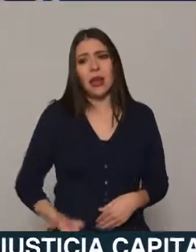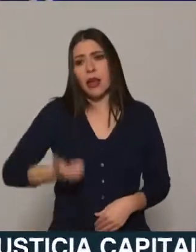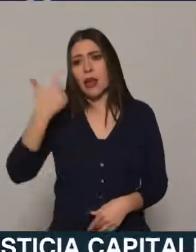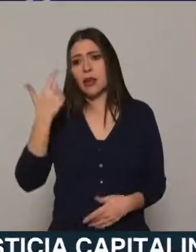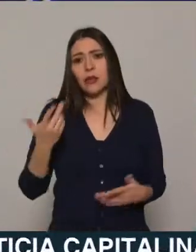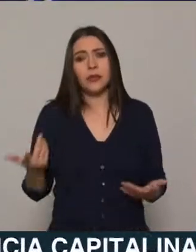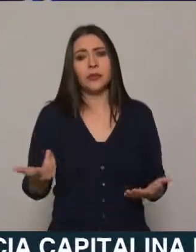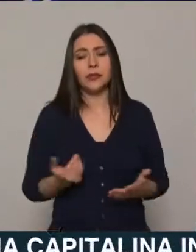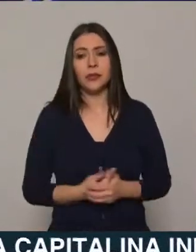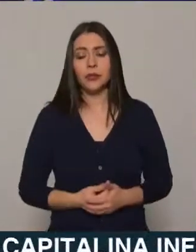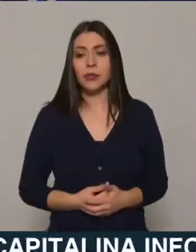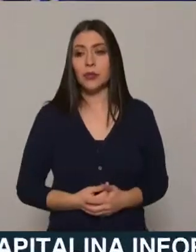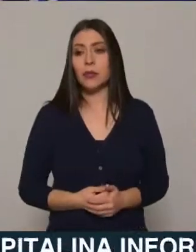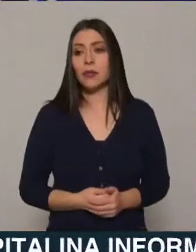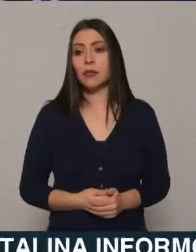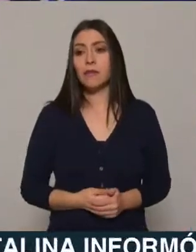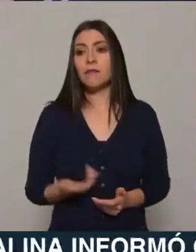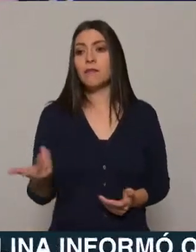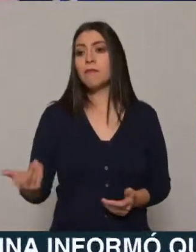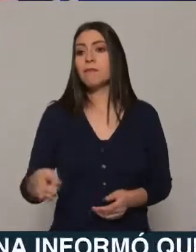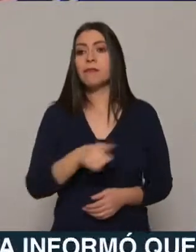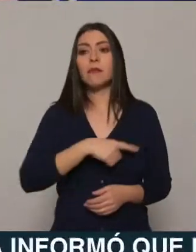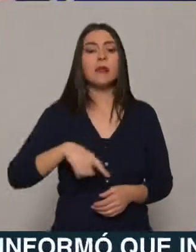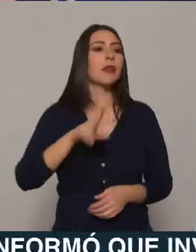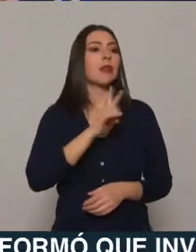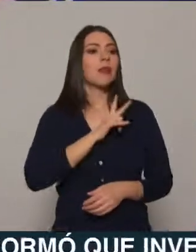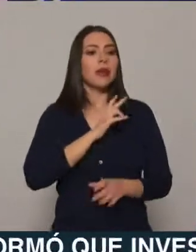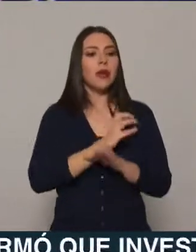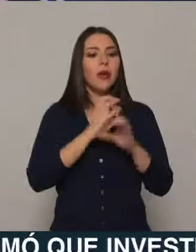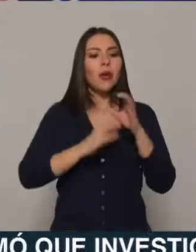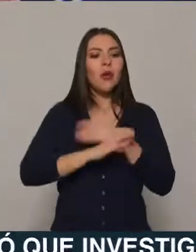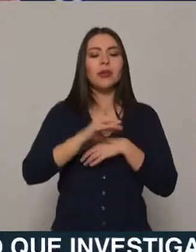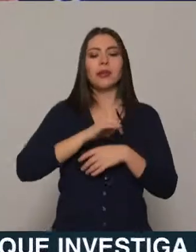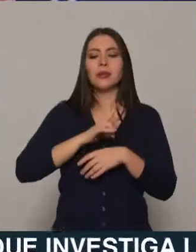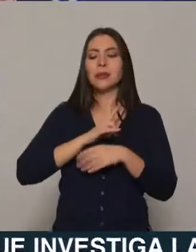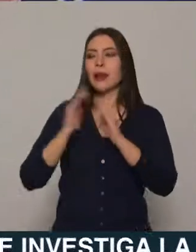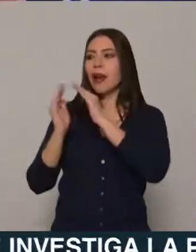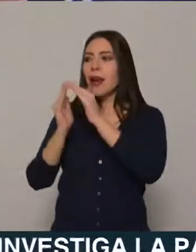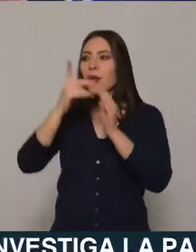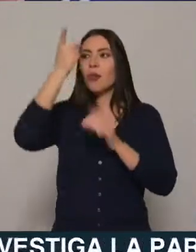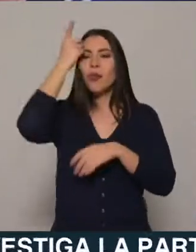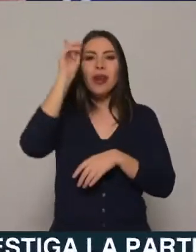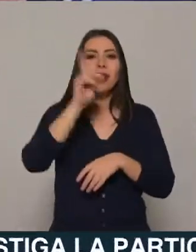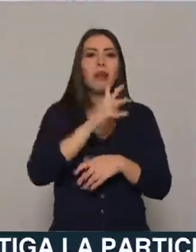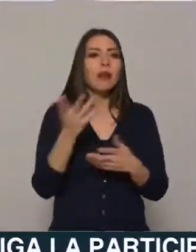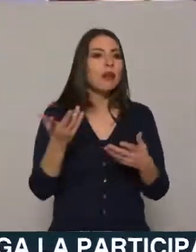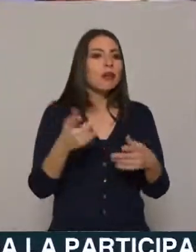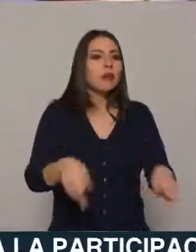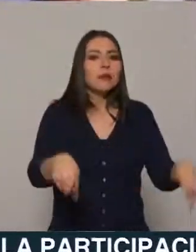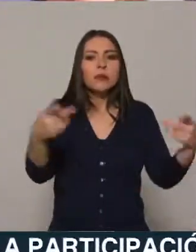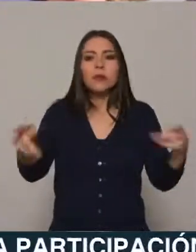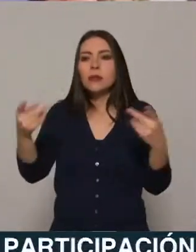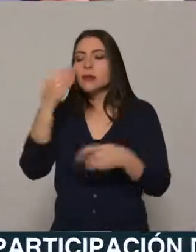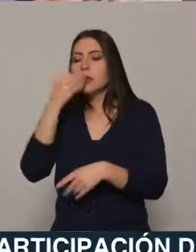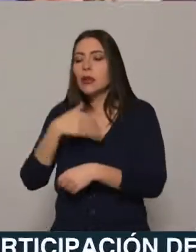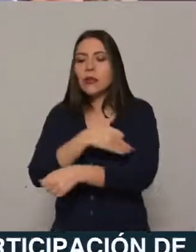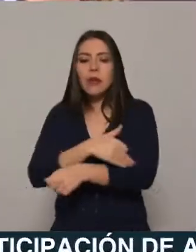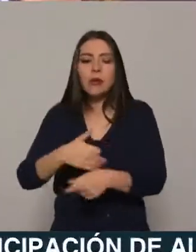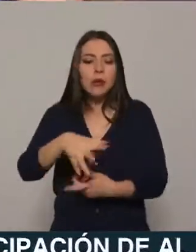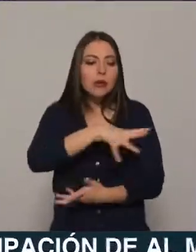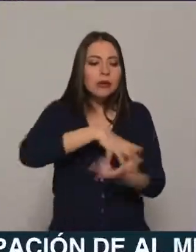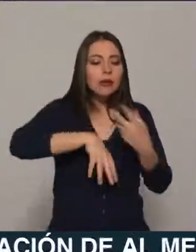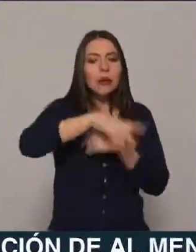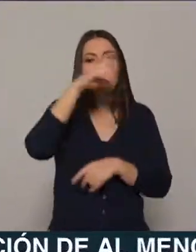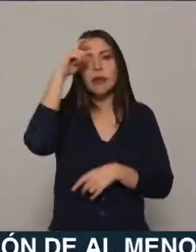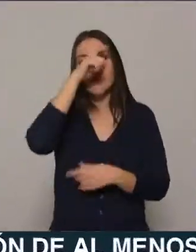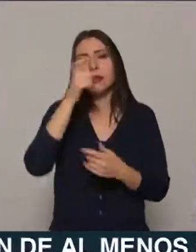pues acaba con nuestros patrimonios y muchas veces la familia también pues se ve afectada. Con este acto, la